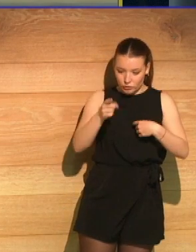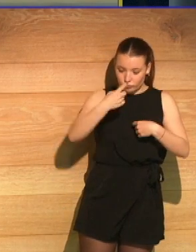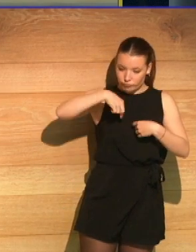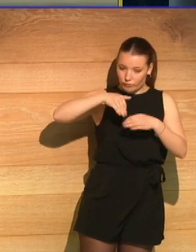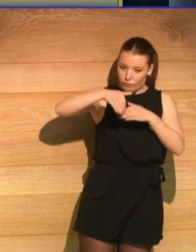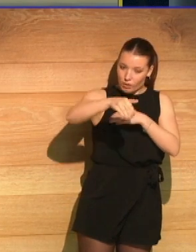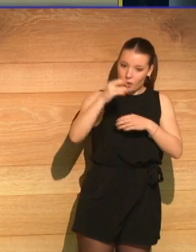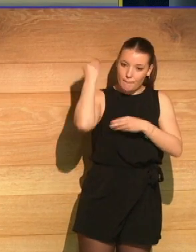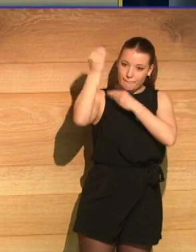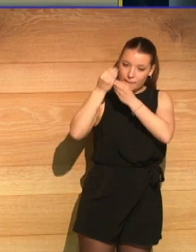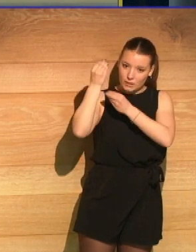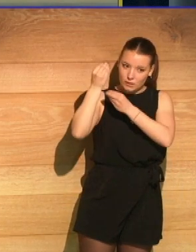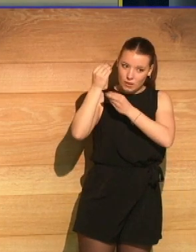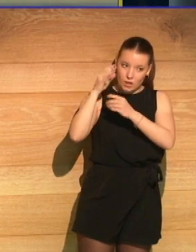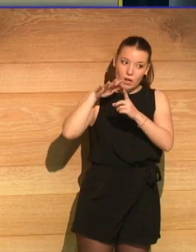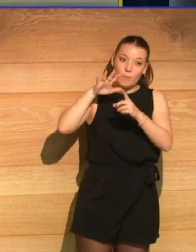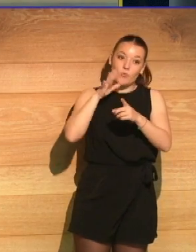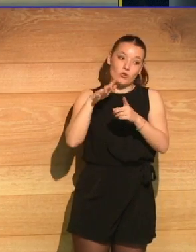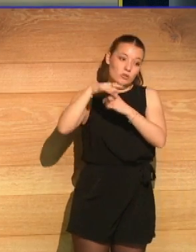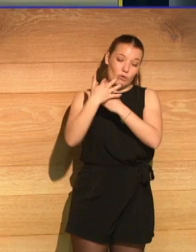la situación tan crítica en la que ya nos encontramos.